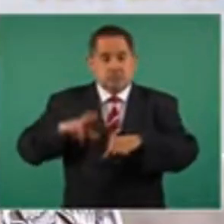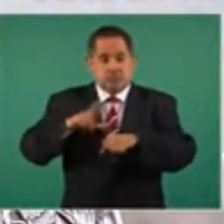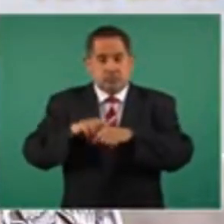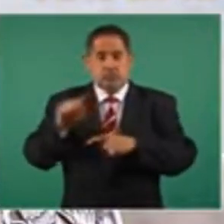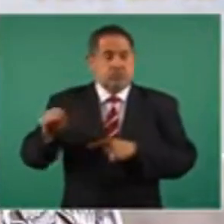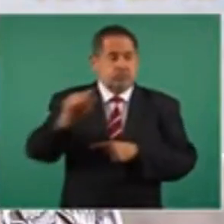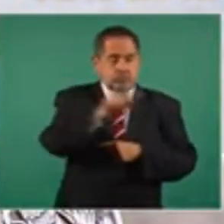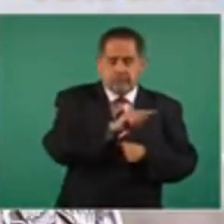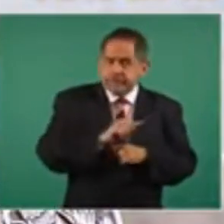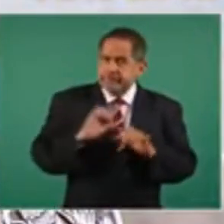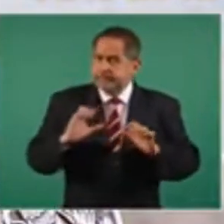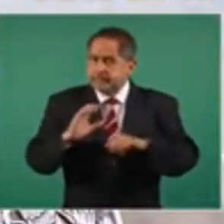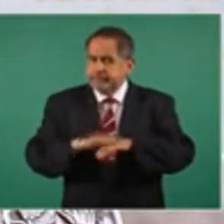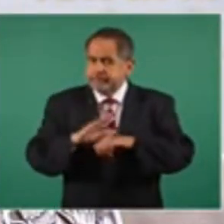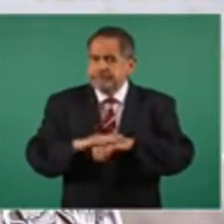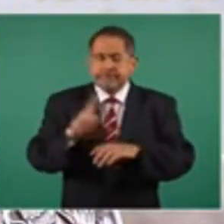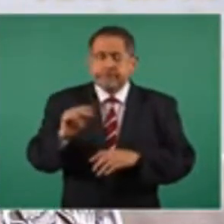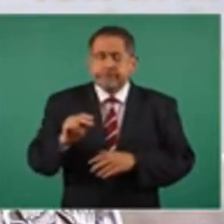no vayan